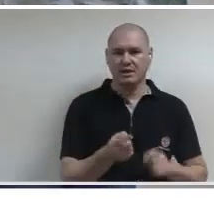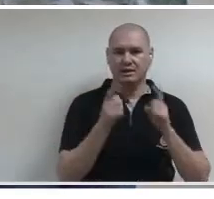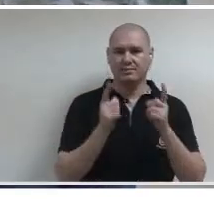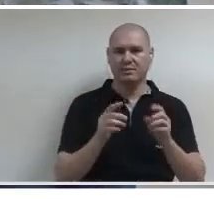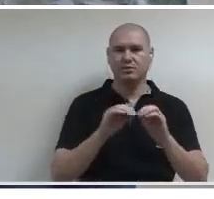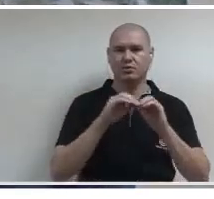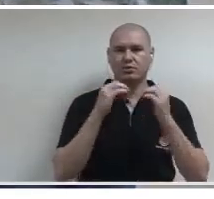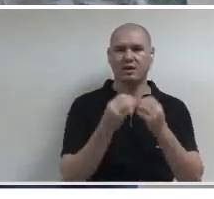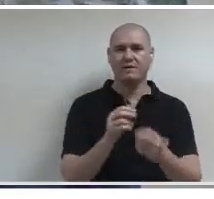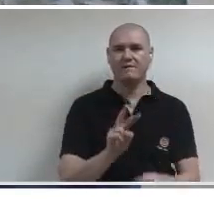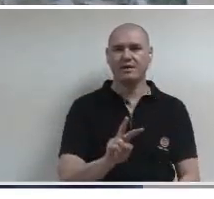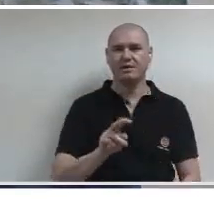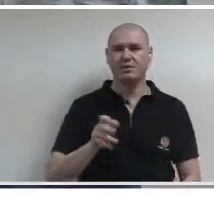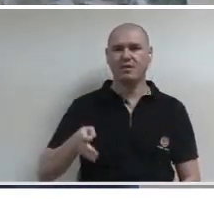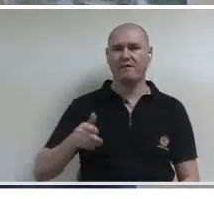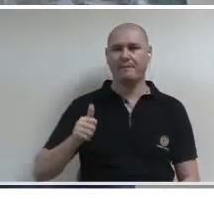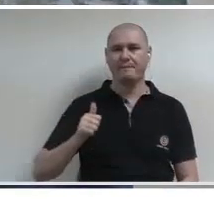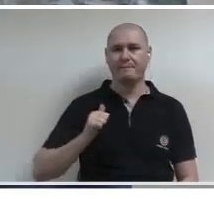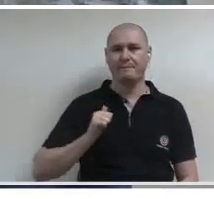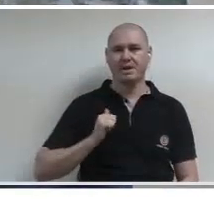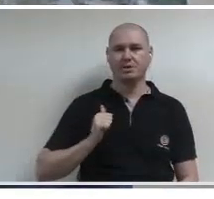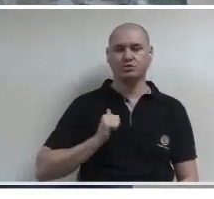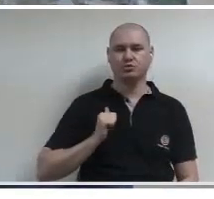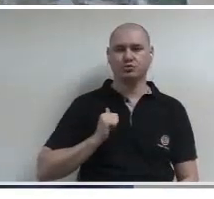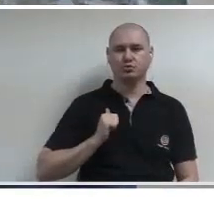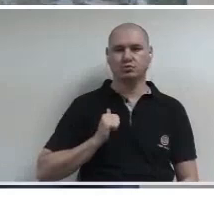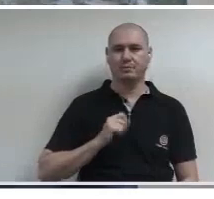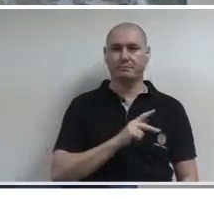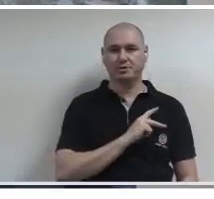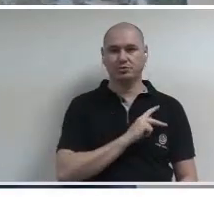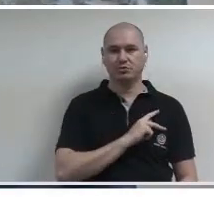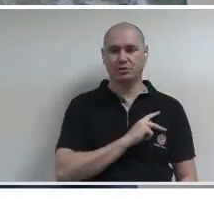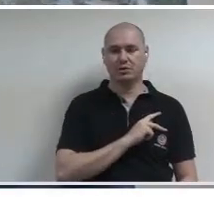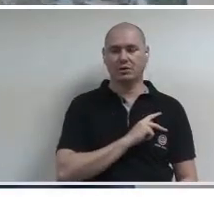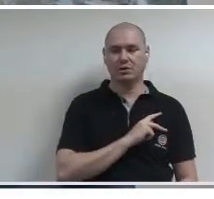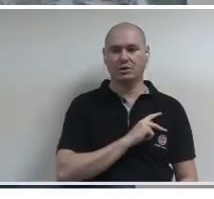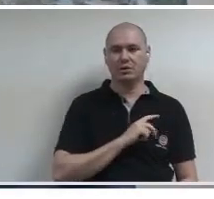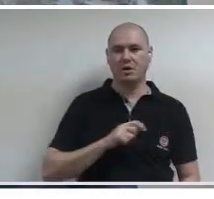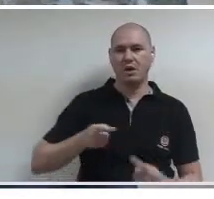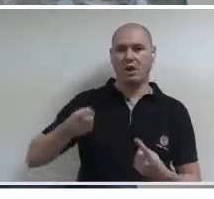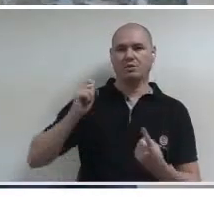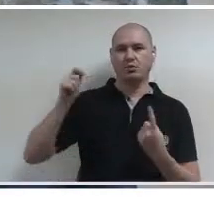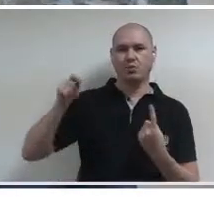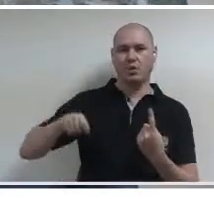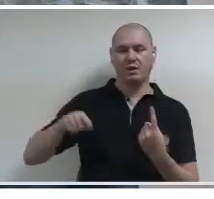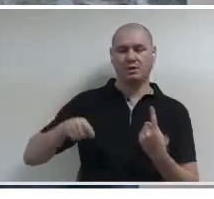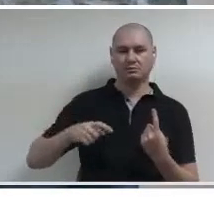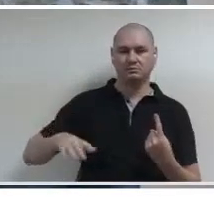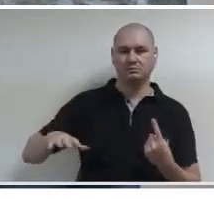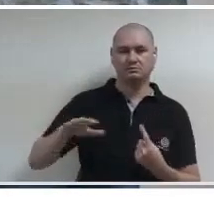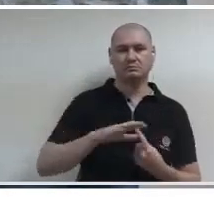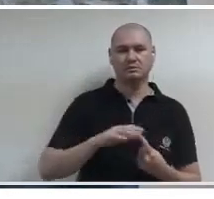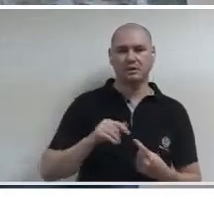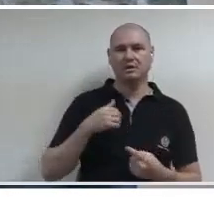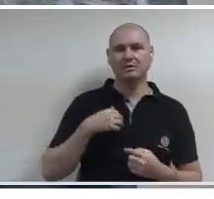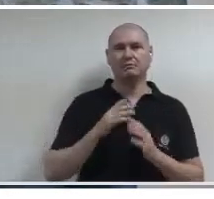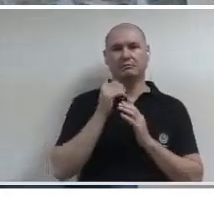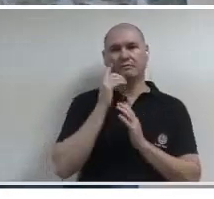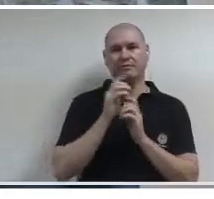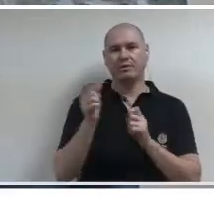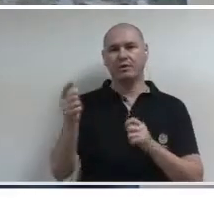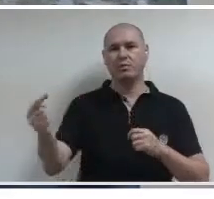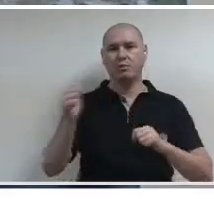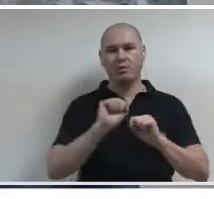¿verdad? Y el cuajaisa 29, y el cuajaisa 29 accionando en jape ape caso, pe.